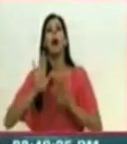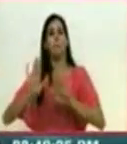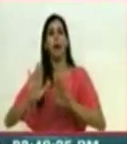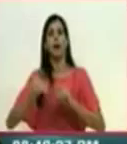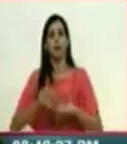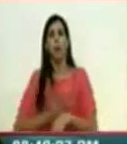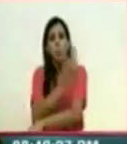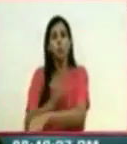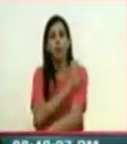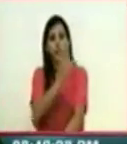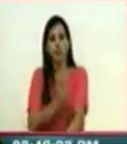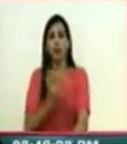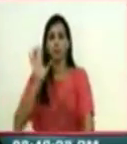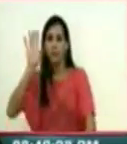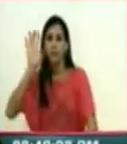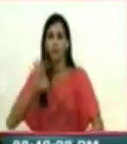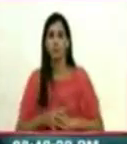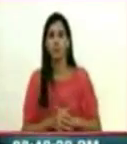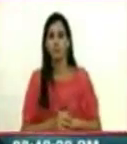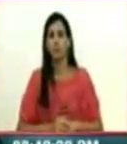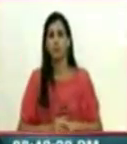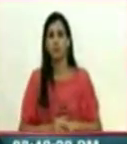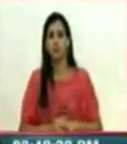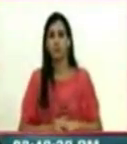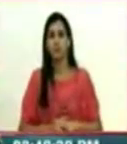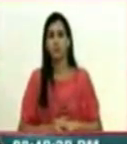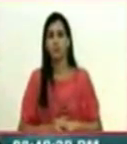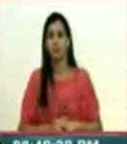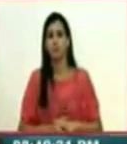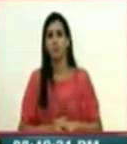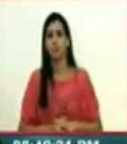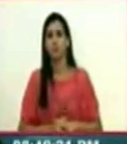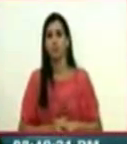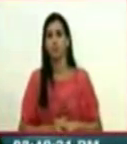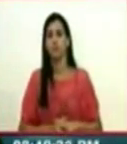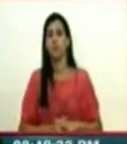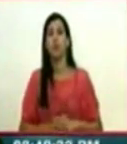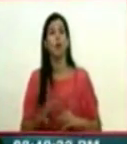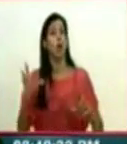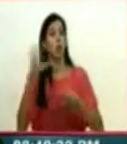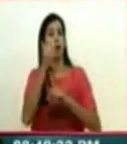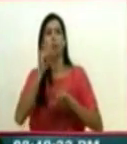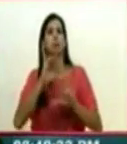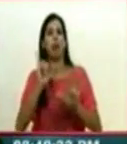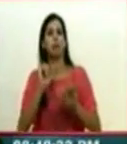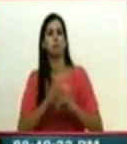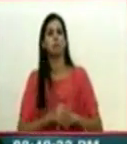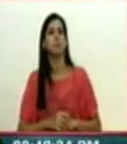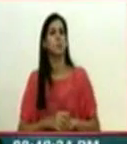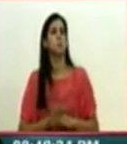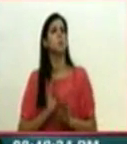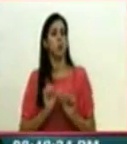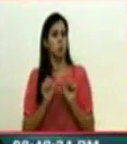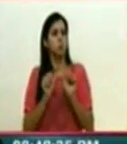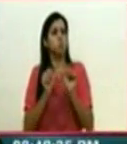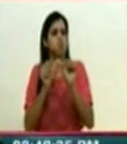de la demanda de energía en el país. Hemos logrado, de alguna manera, mantener,